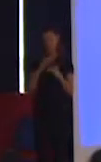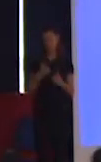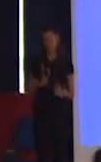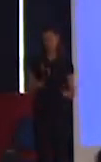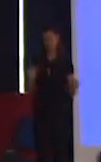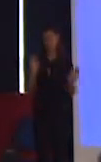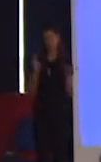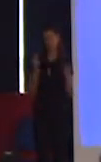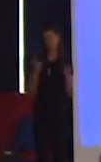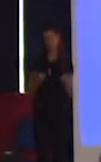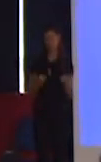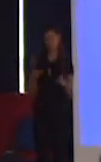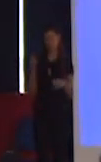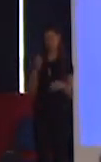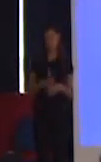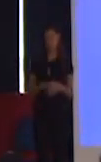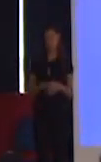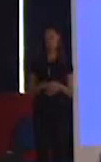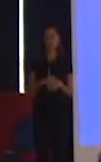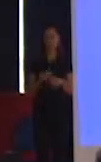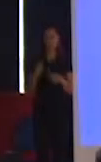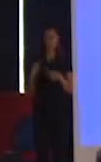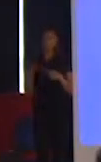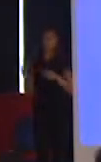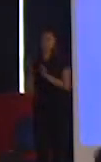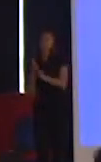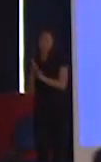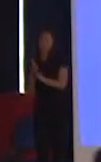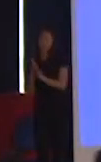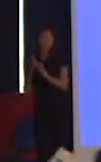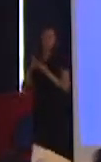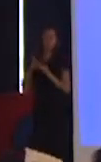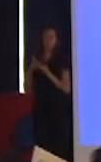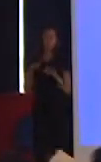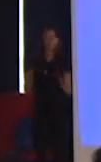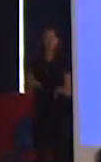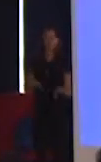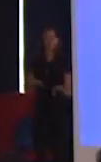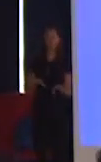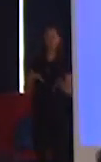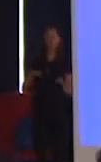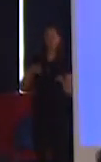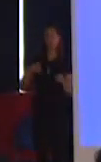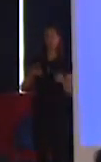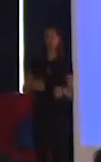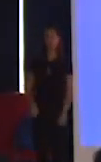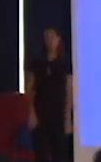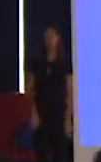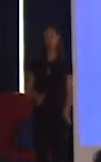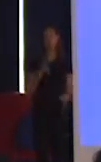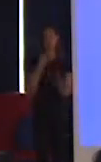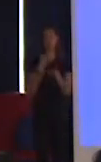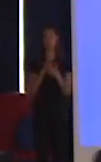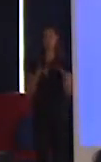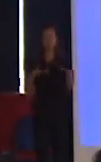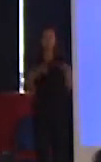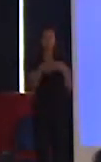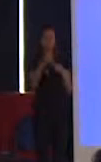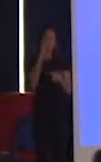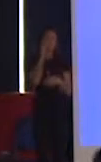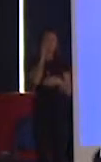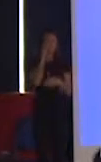por cerrado el día de hoy, ¿vale? Entonces lo dejo. Otra recomendación, y agradeciendo a nuestro equipo de